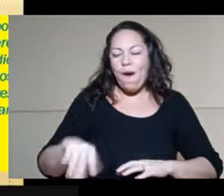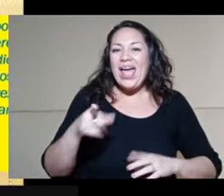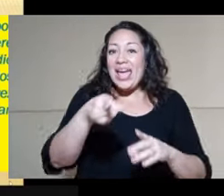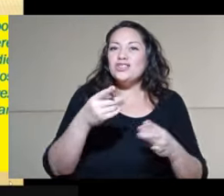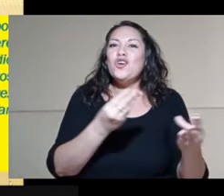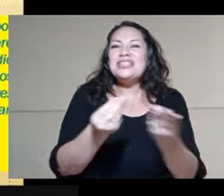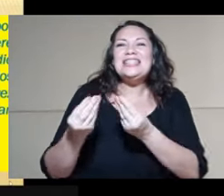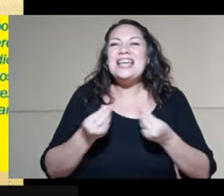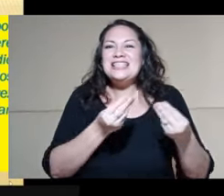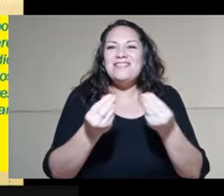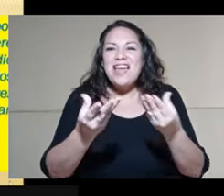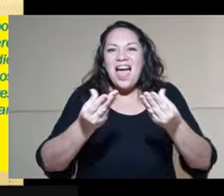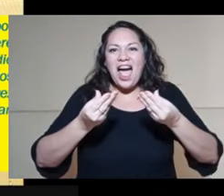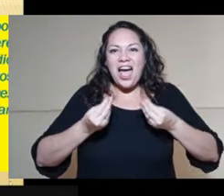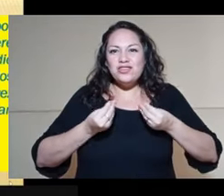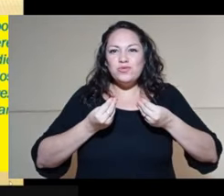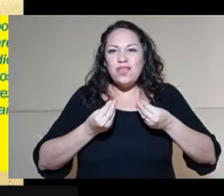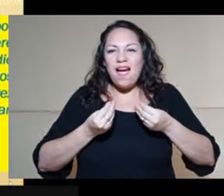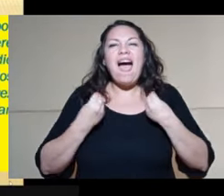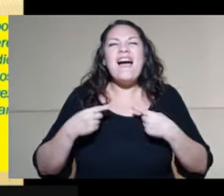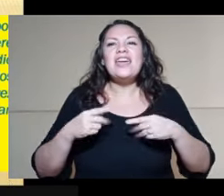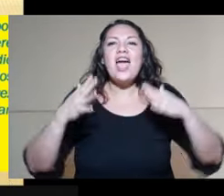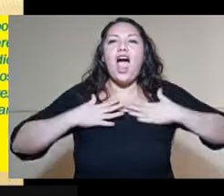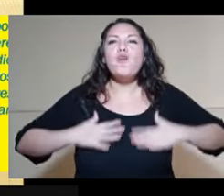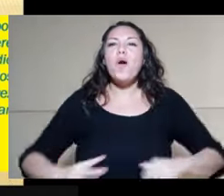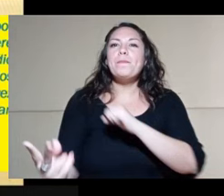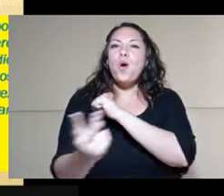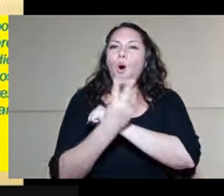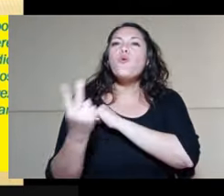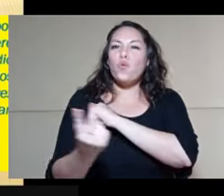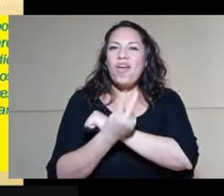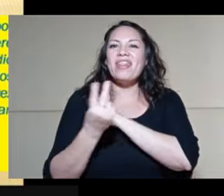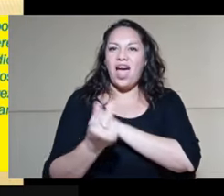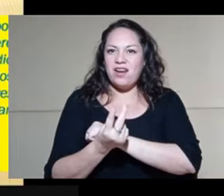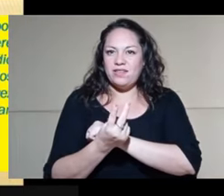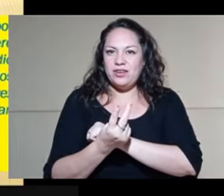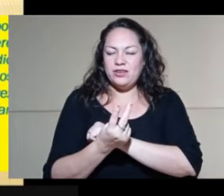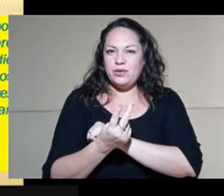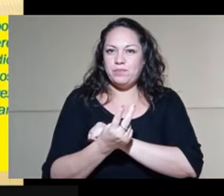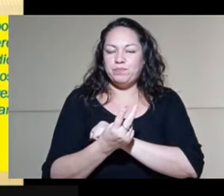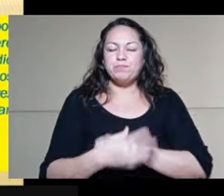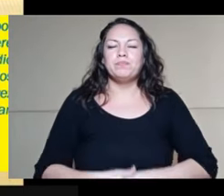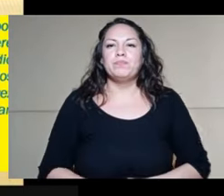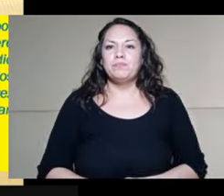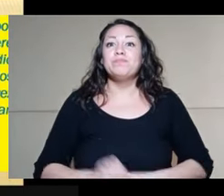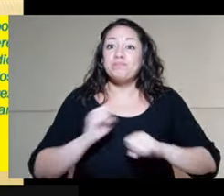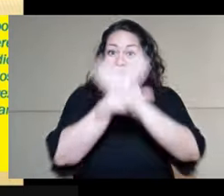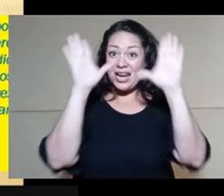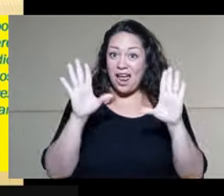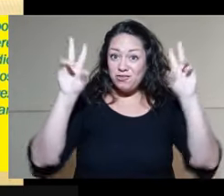sensibilidad. Por eso la función de la sensibilidad tiene que ver mucho con la protección del cuerpo, con la protección